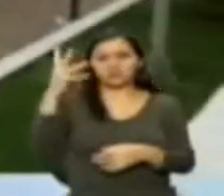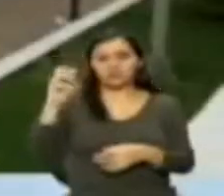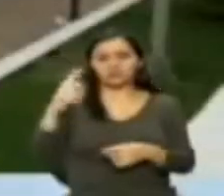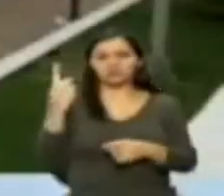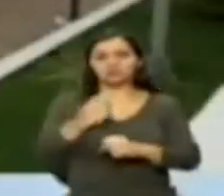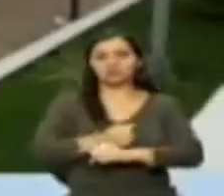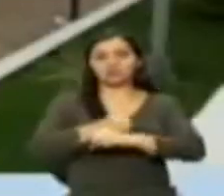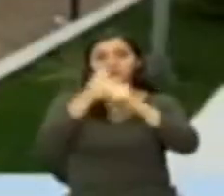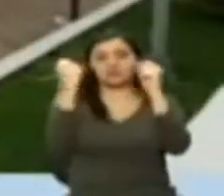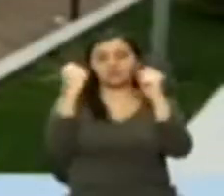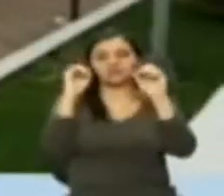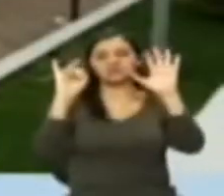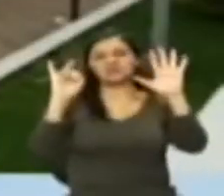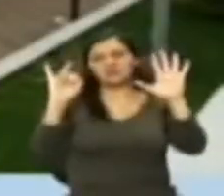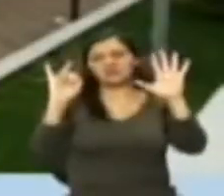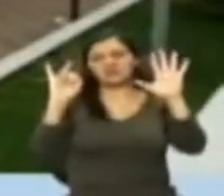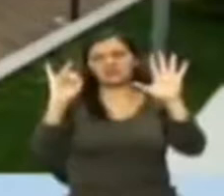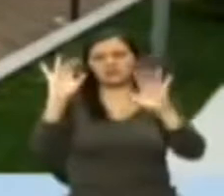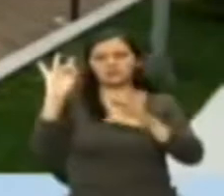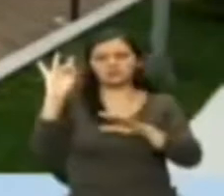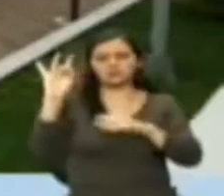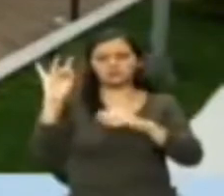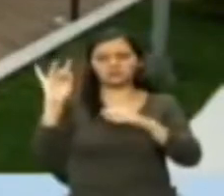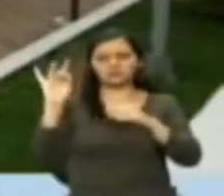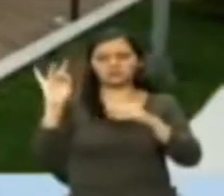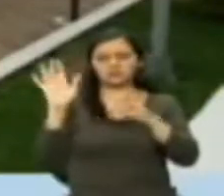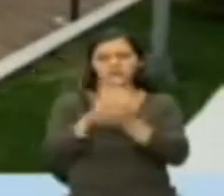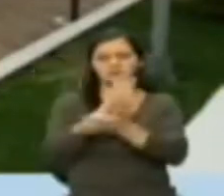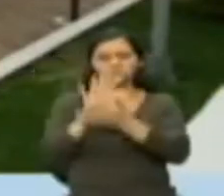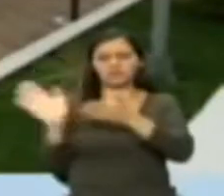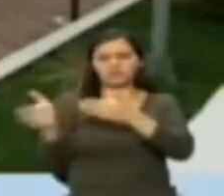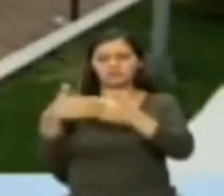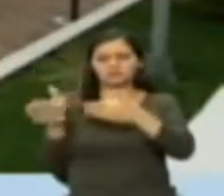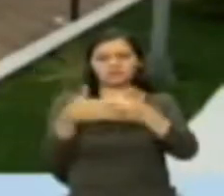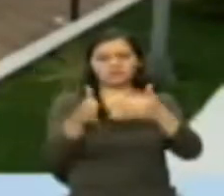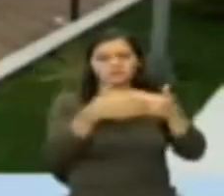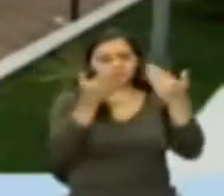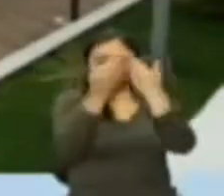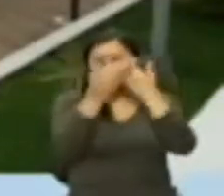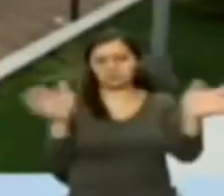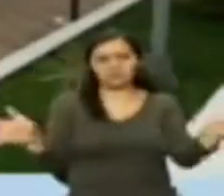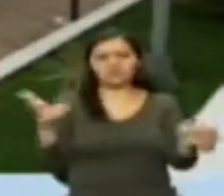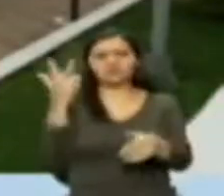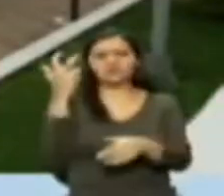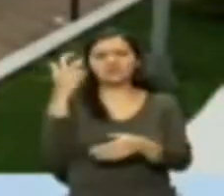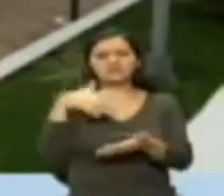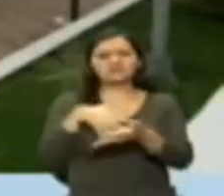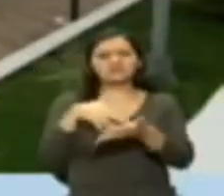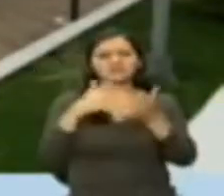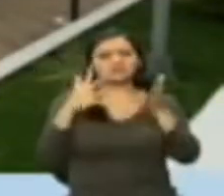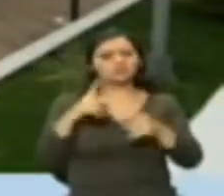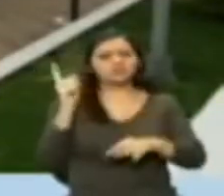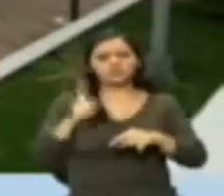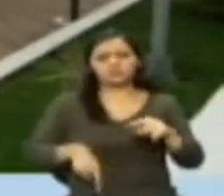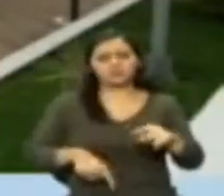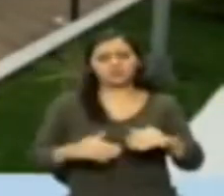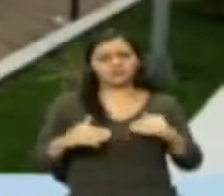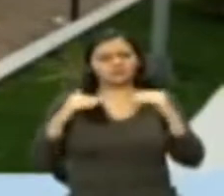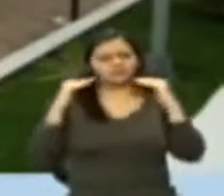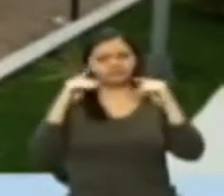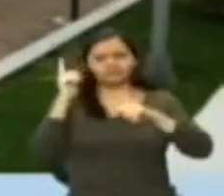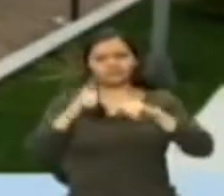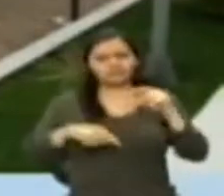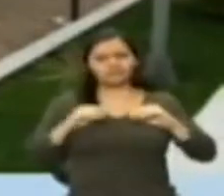cerrar 6 o 7 escuelas que tenían, créanme, 17, 13 estudiantes. ¿Cómo se puede garantizar buen nivel académico con 13 estudiantes?